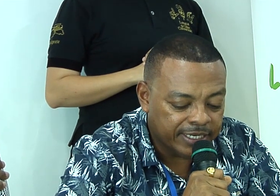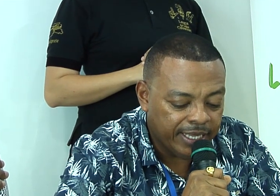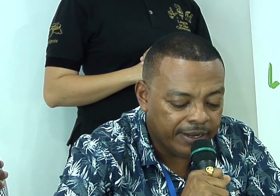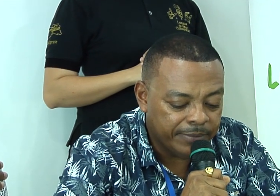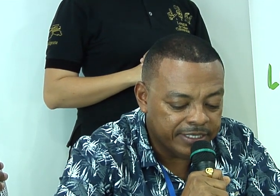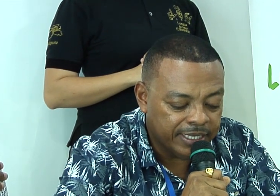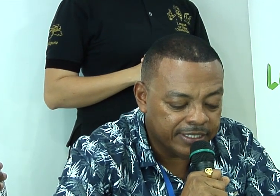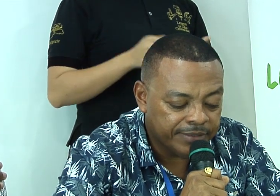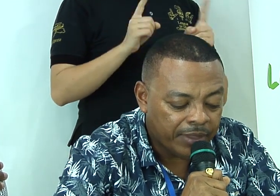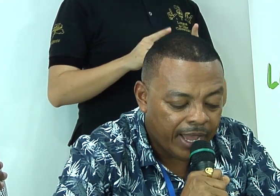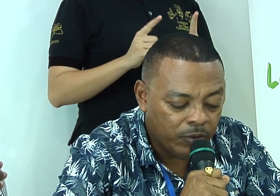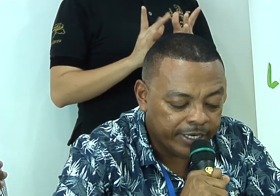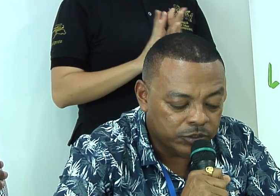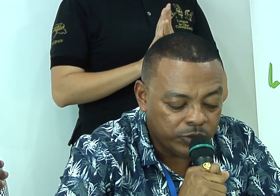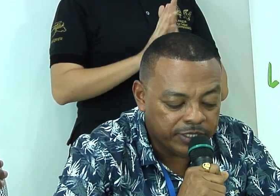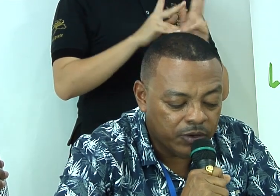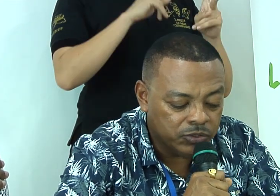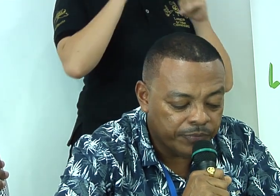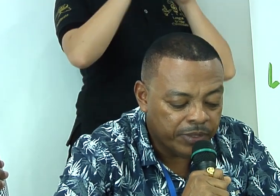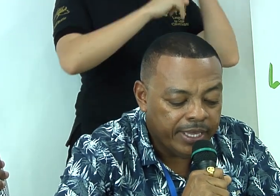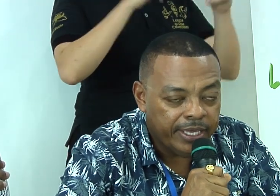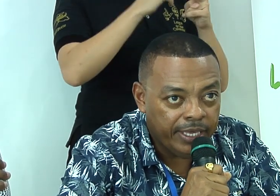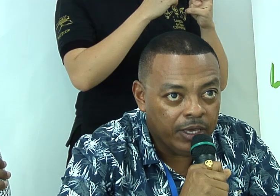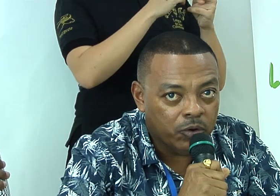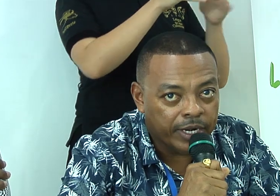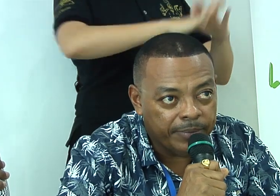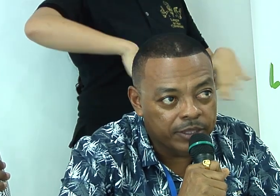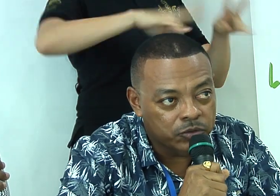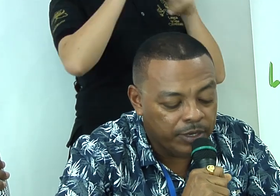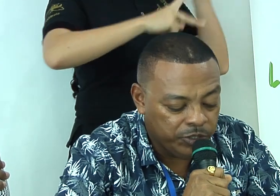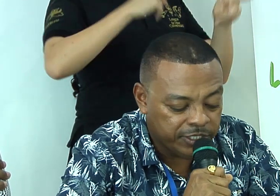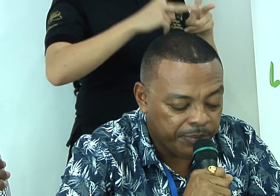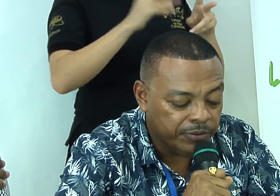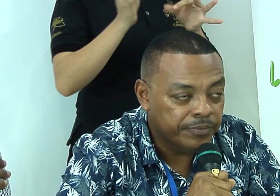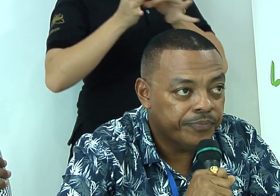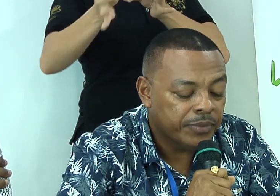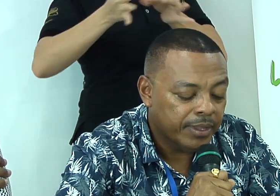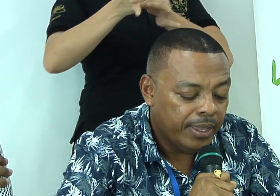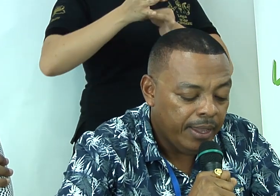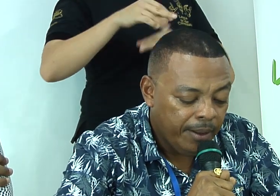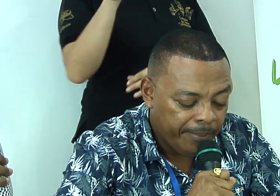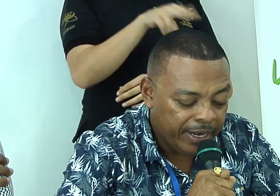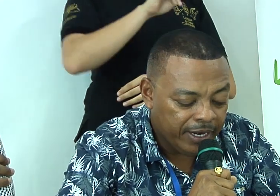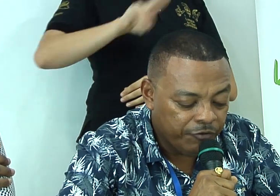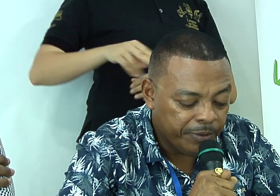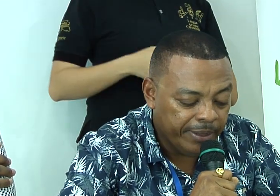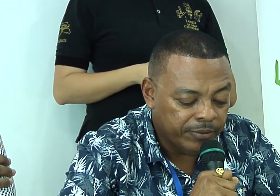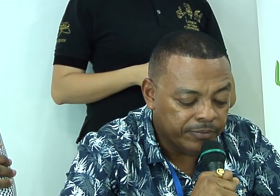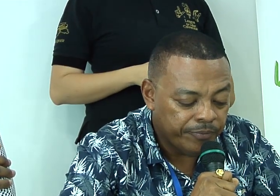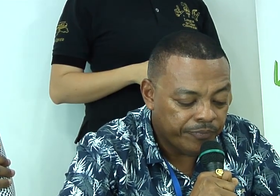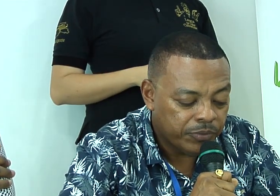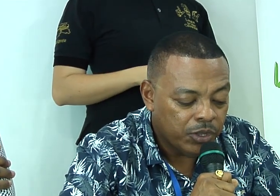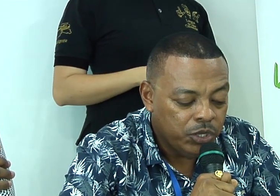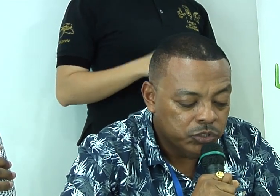se restringe las visitas a lugares turísticos y corregimientos del municipio. Parágrafo